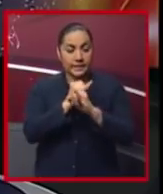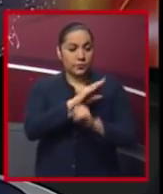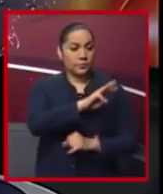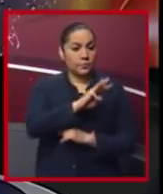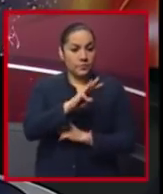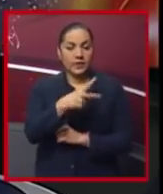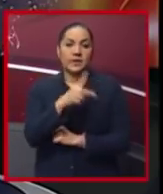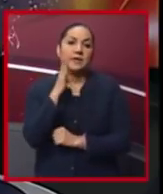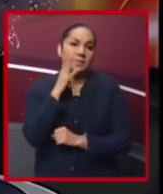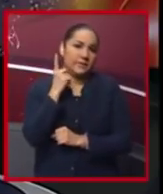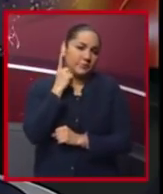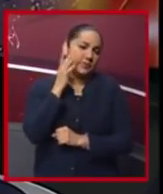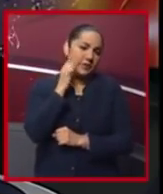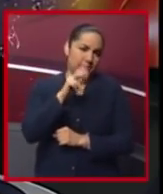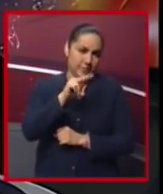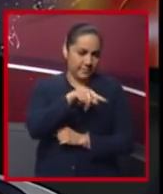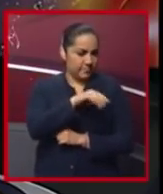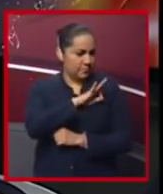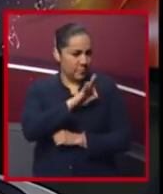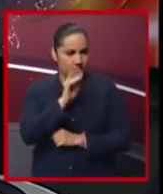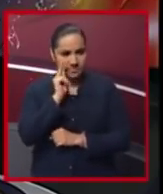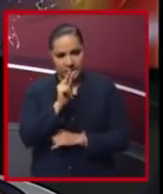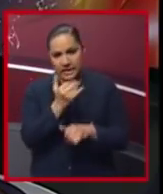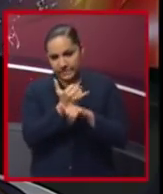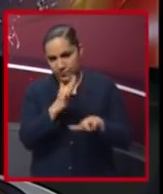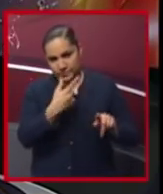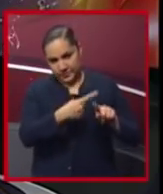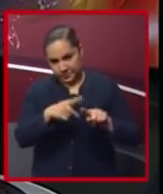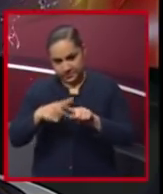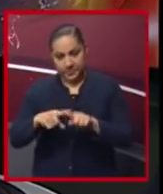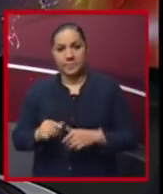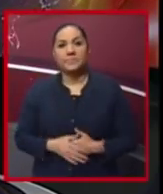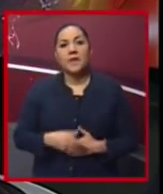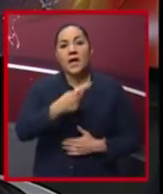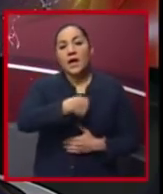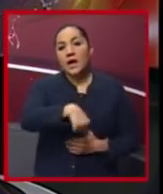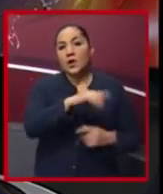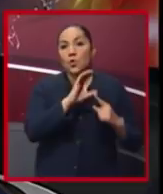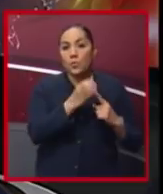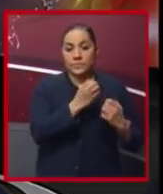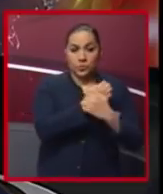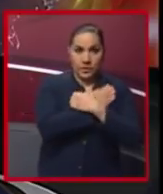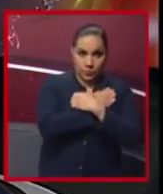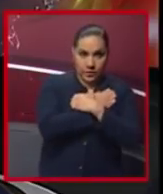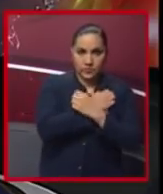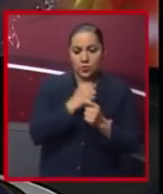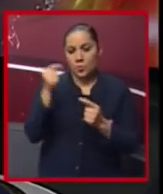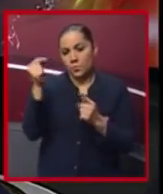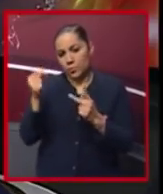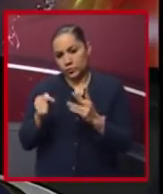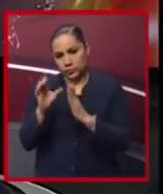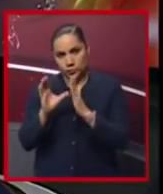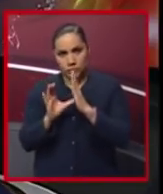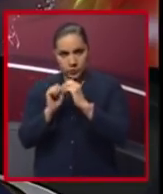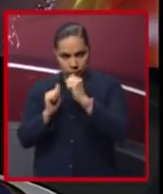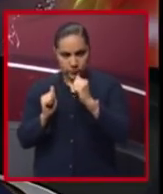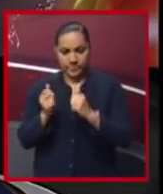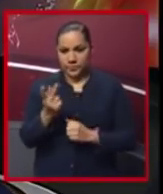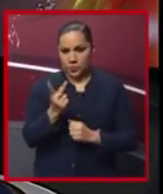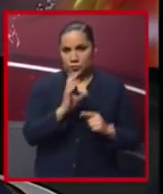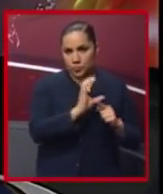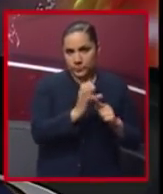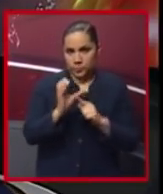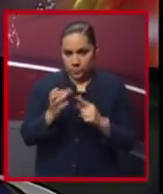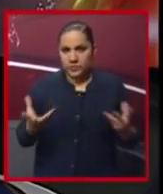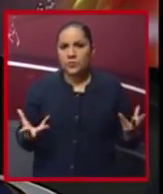www.canaldelcongreso.gov.mx. La información desde el Poder Legislativo Federal. Con la reunión de las juntas directivas de comisiones de educación y puntos constitucionales arrancó ya el proceso de